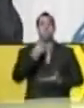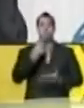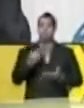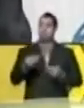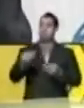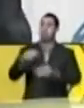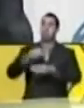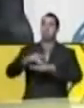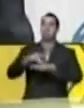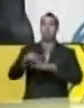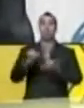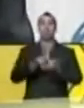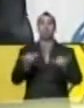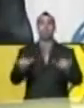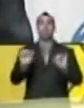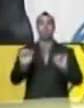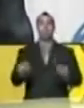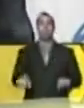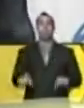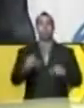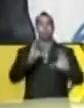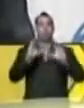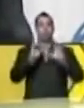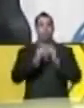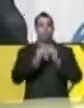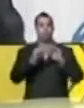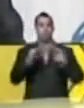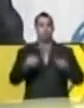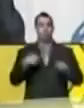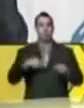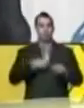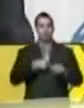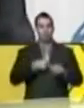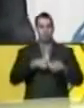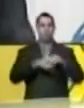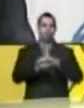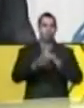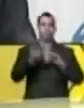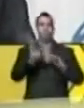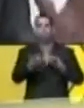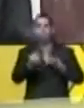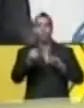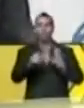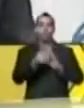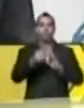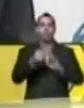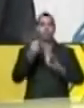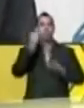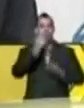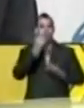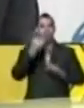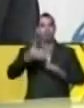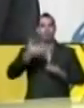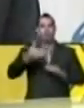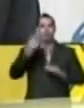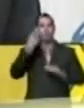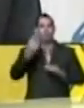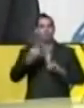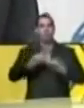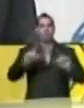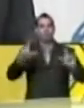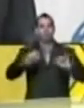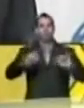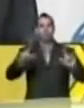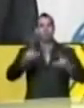a la misma vez puede comunicarse con el municipio nosotros vamos a estar entrando y tocando esa página diariamente y quizás